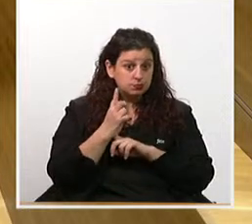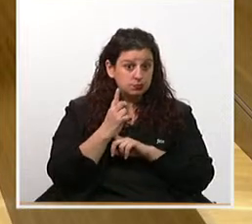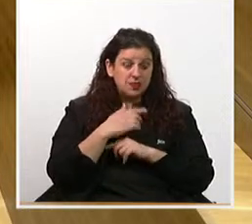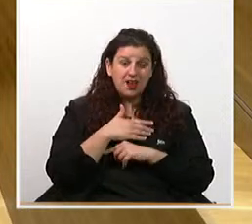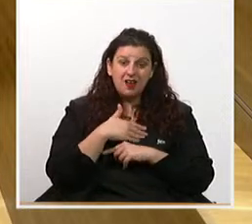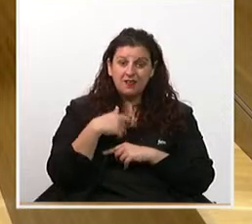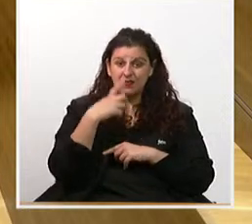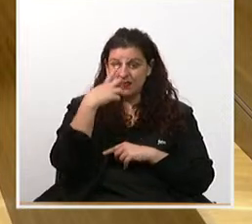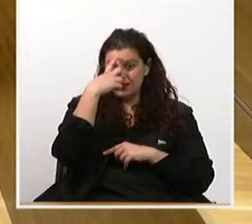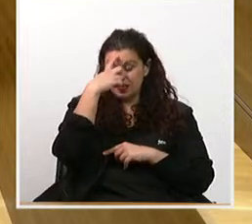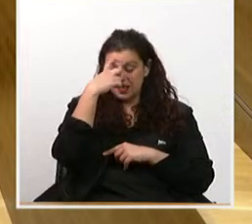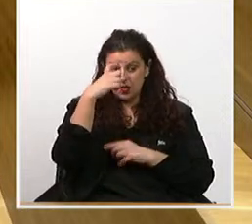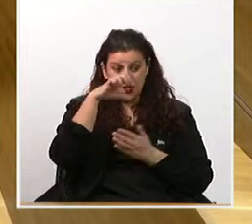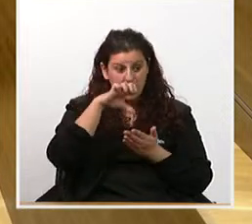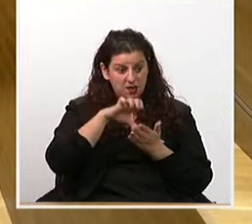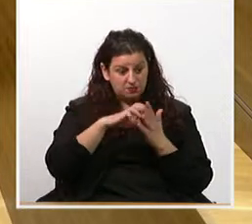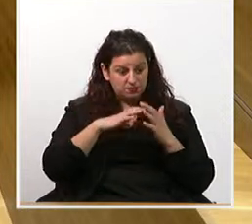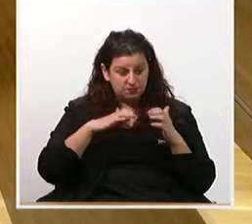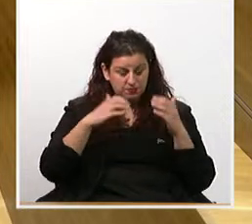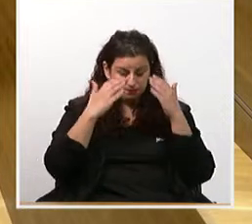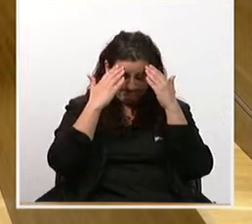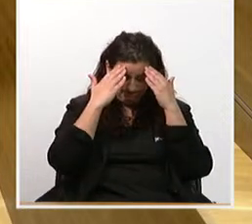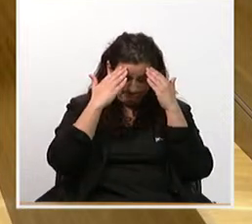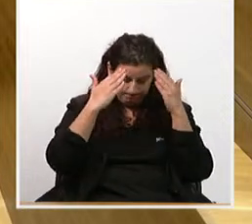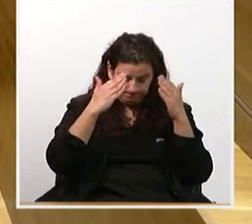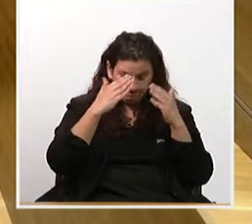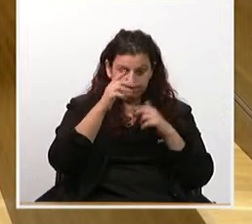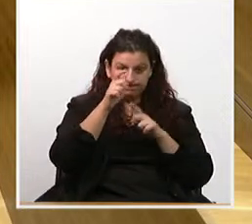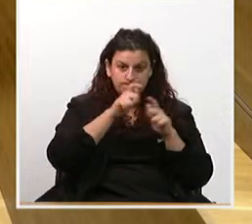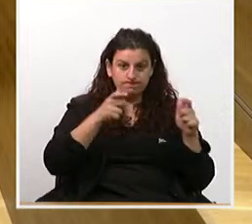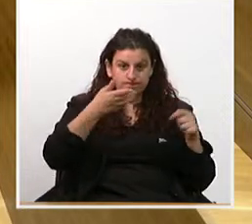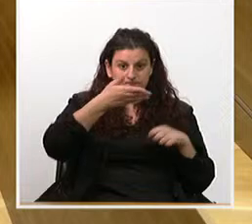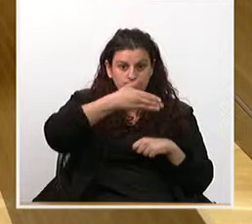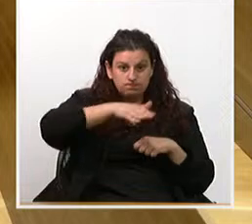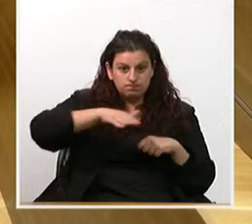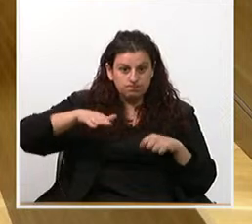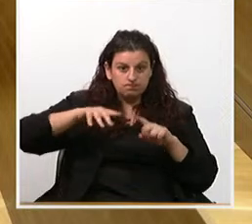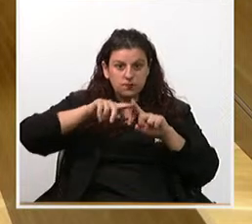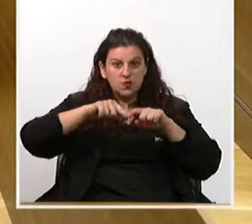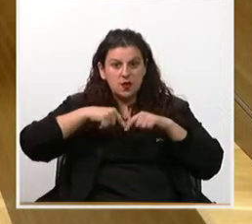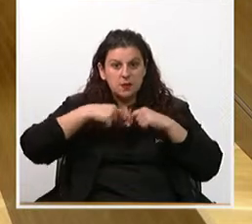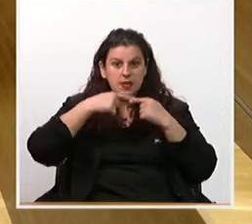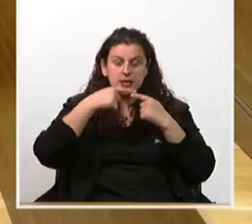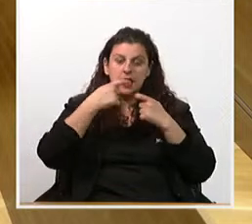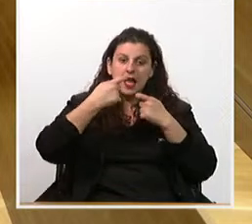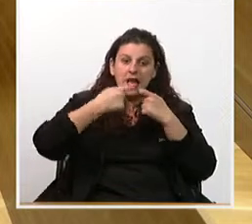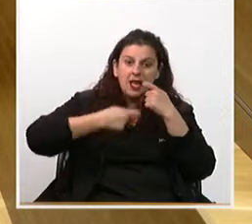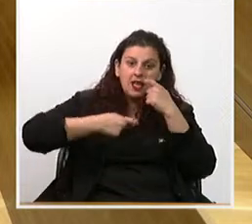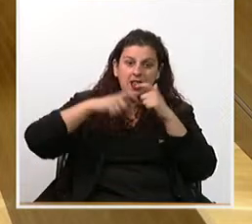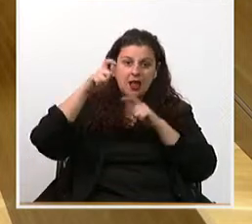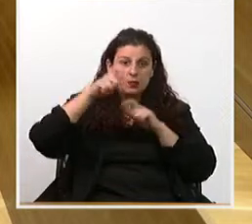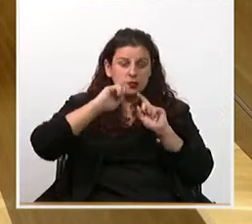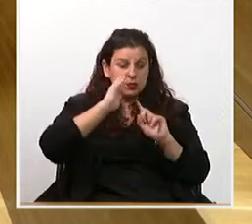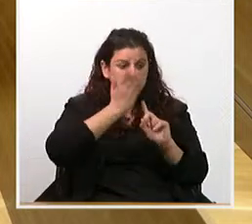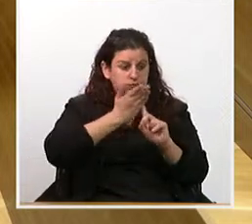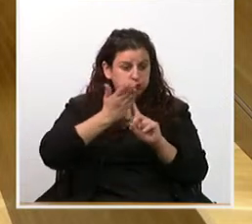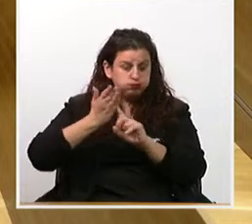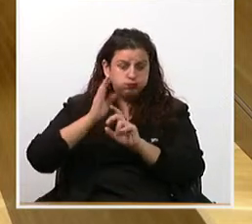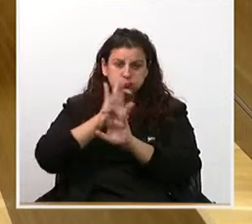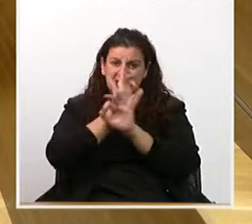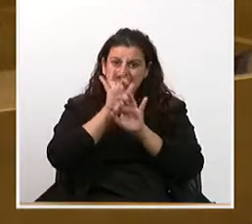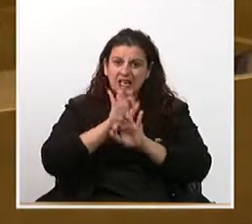recordar en sede parlamentaria a los fallecidos a los familiares a los heridos y a todos los afectados por el Terrible